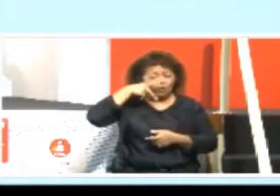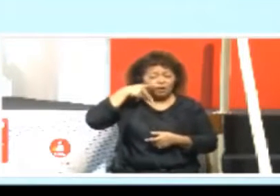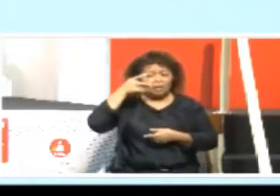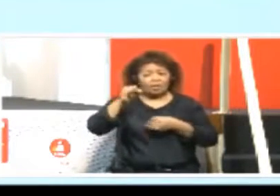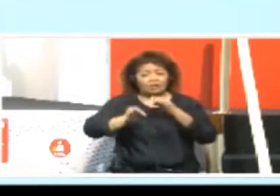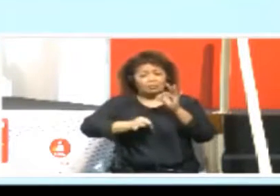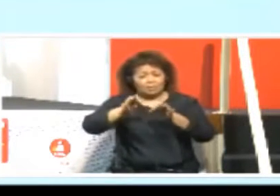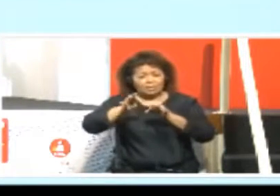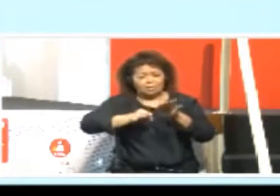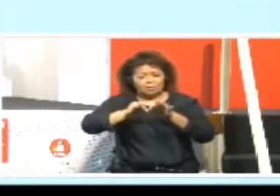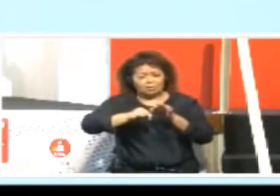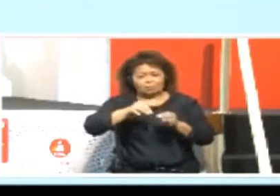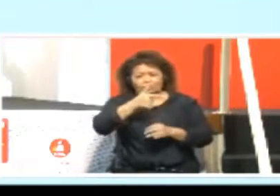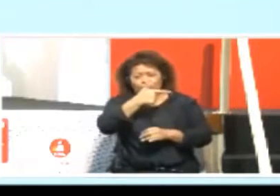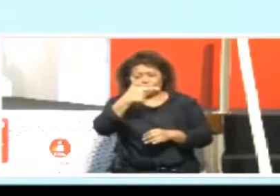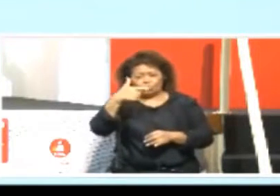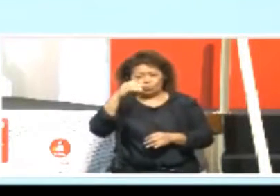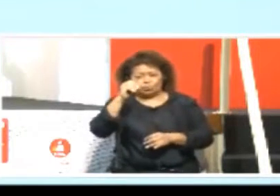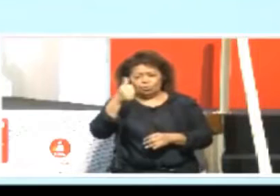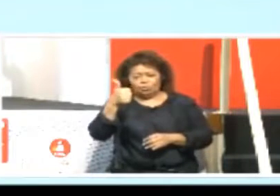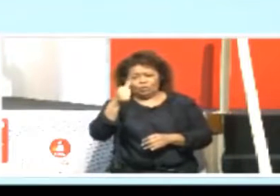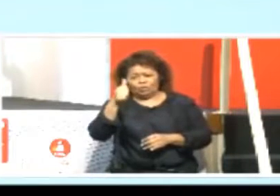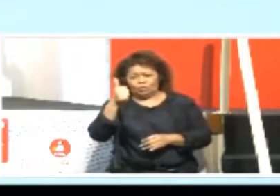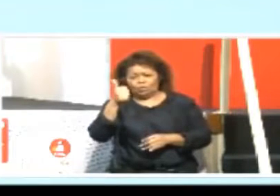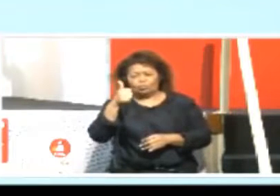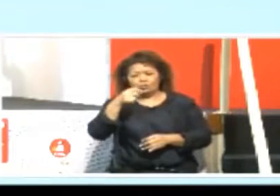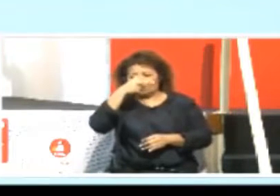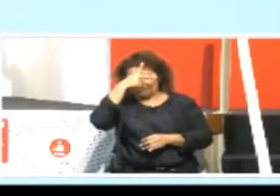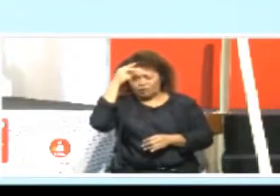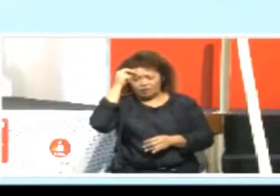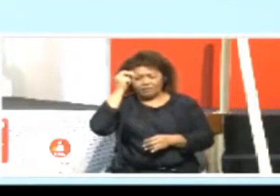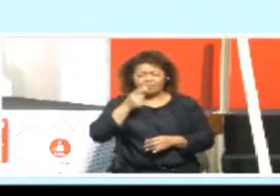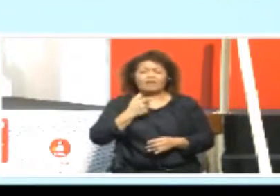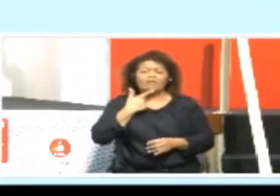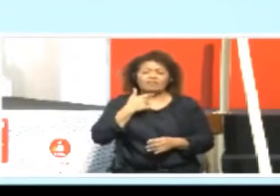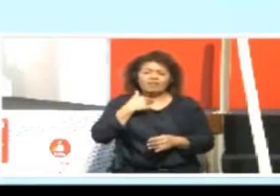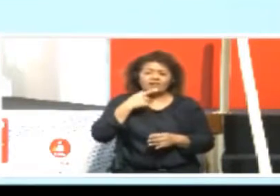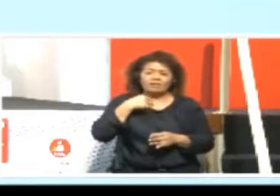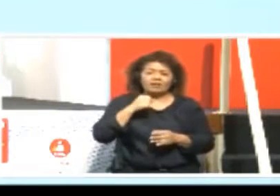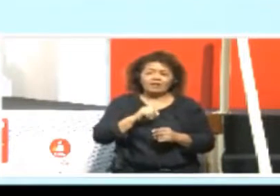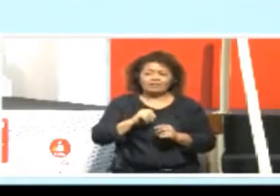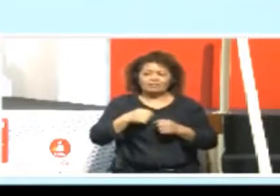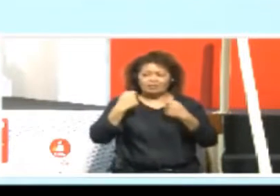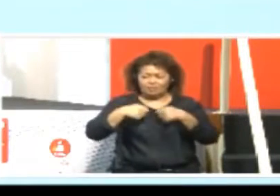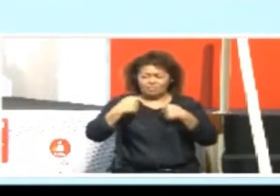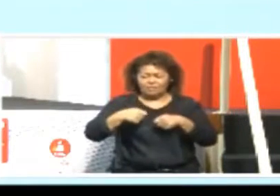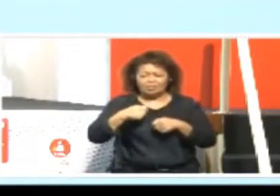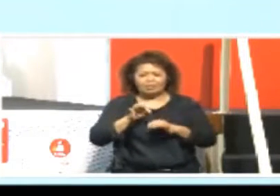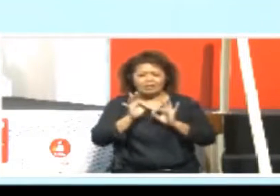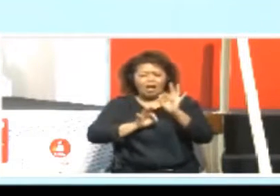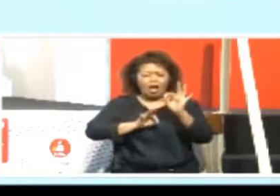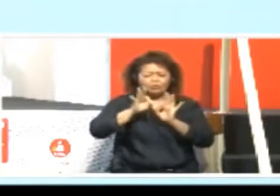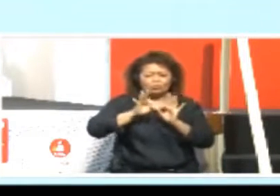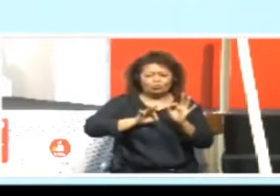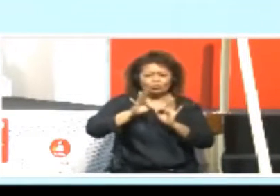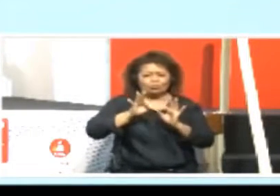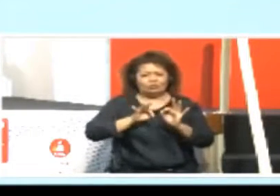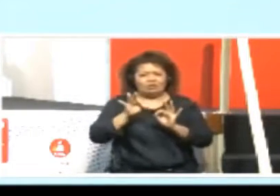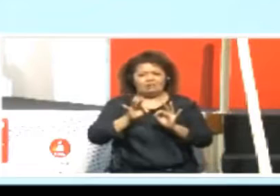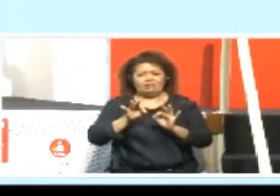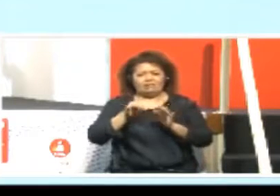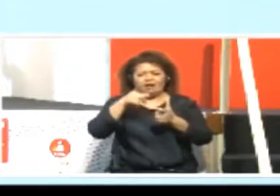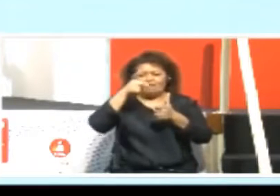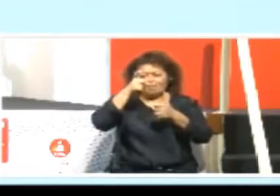eran los municipios que deberían de haberse ajustado el cinturón porque estaban endeudándose mucho. Vemos que